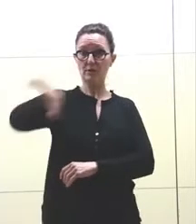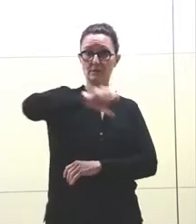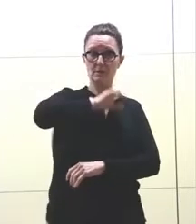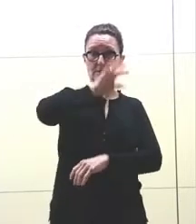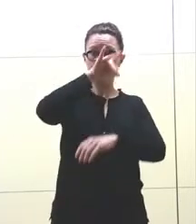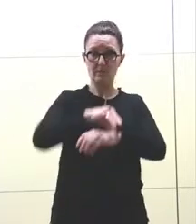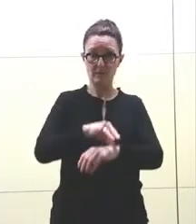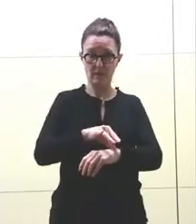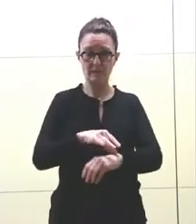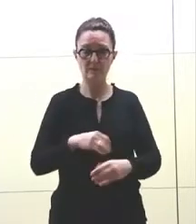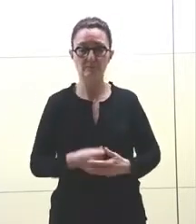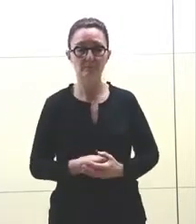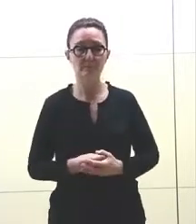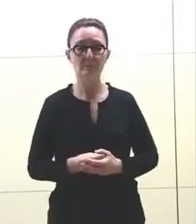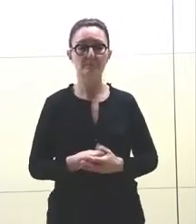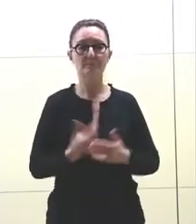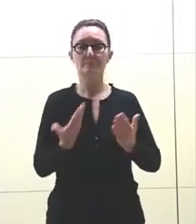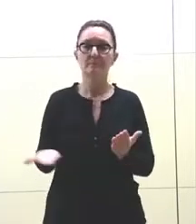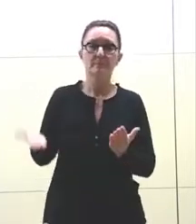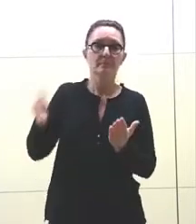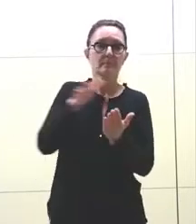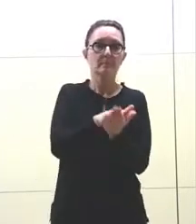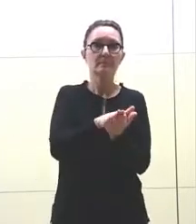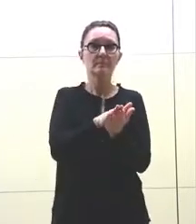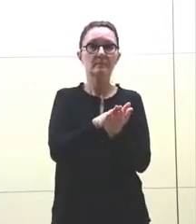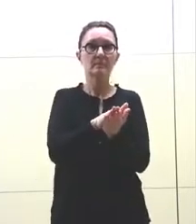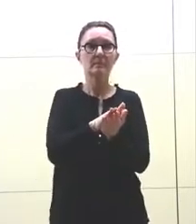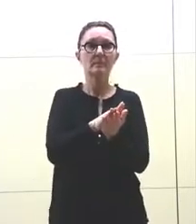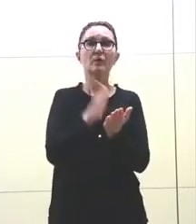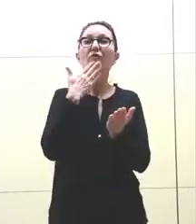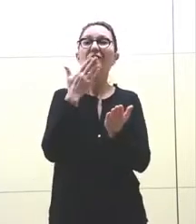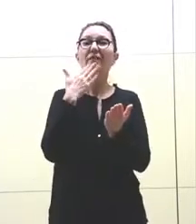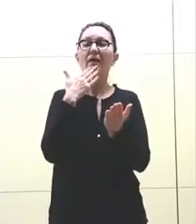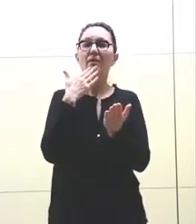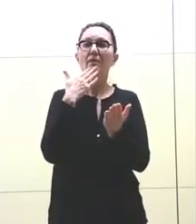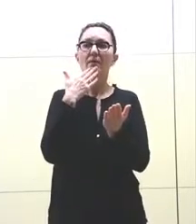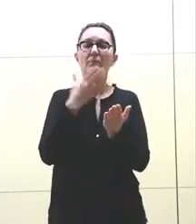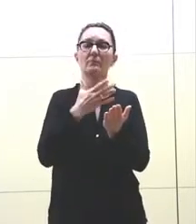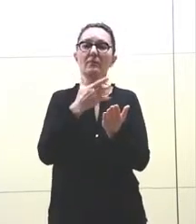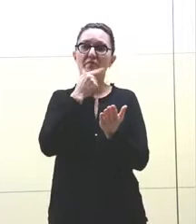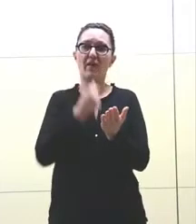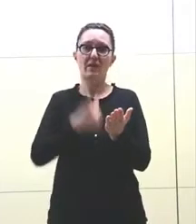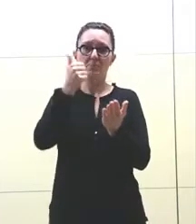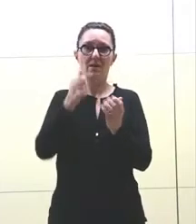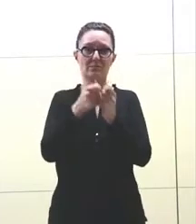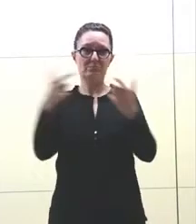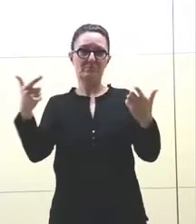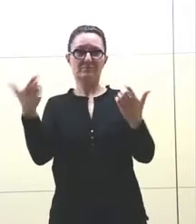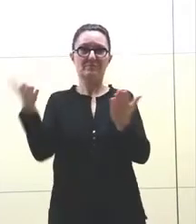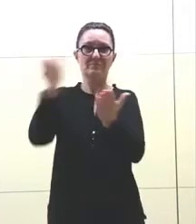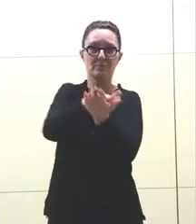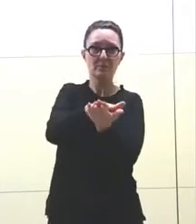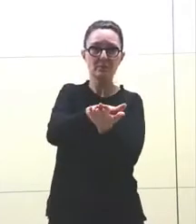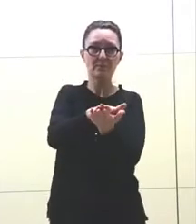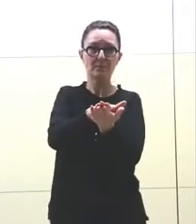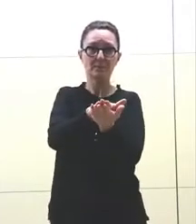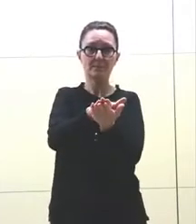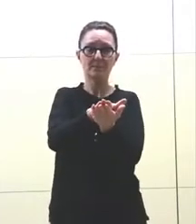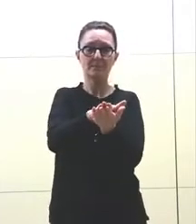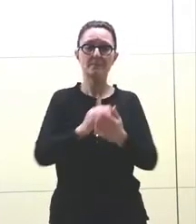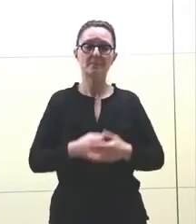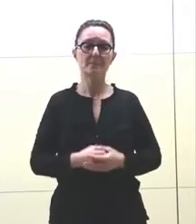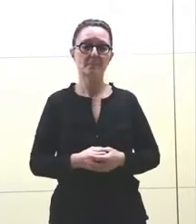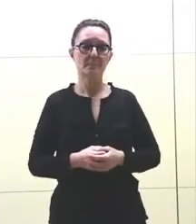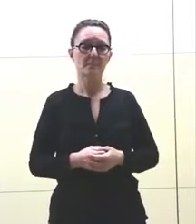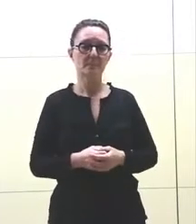infectadas. La letalidad va aumentando con la edad y es mucho mayor en la población mayor. Y hay